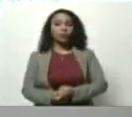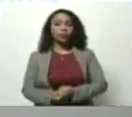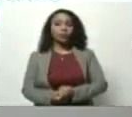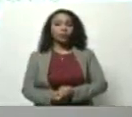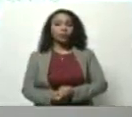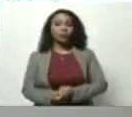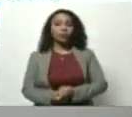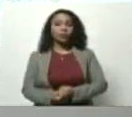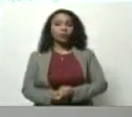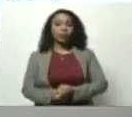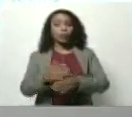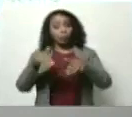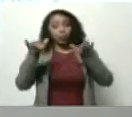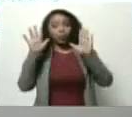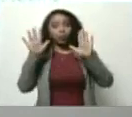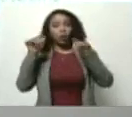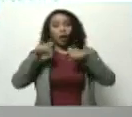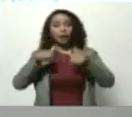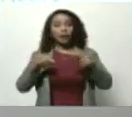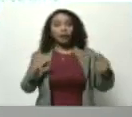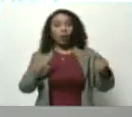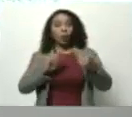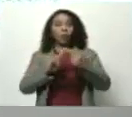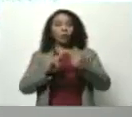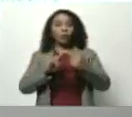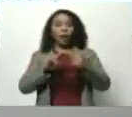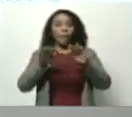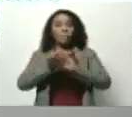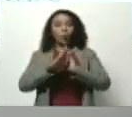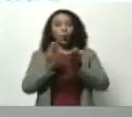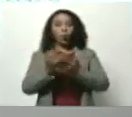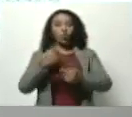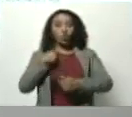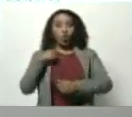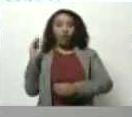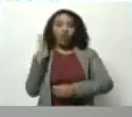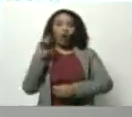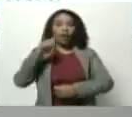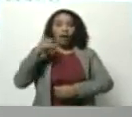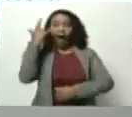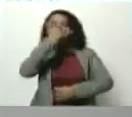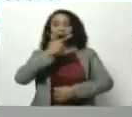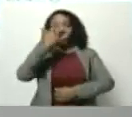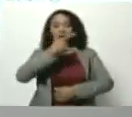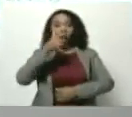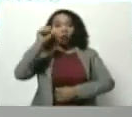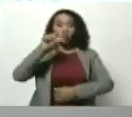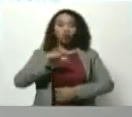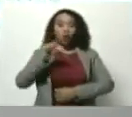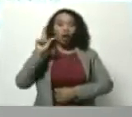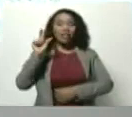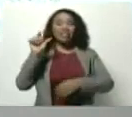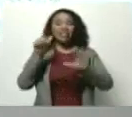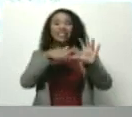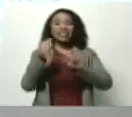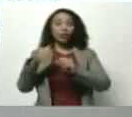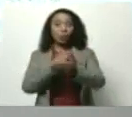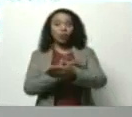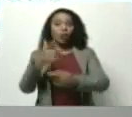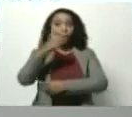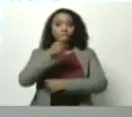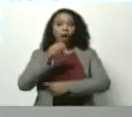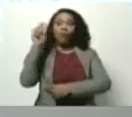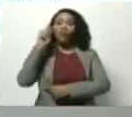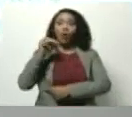y por supuesto esto se encuentra en la parte del mundo de donde yo vengo en el áfrica sub-sahariana 600 millones de personas que nunca